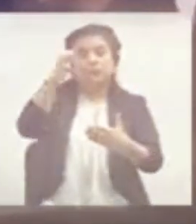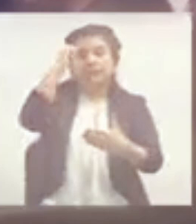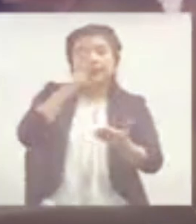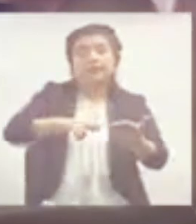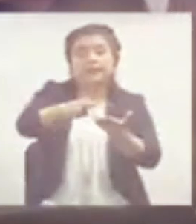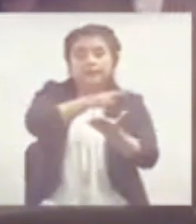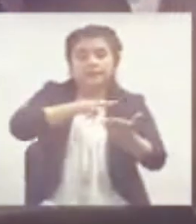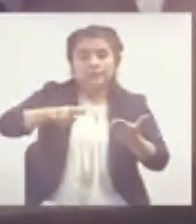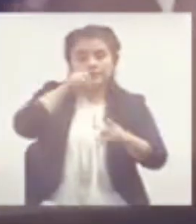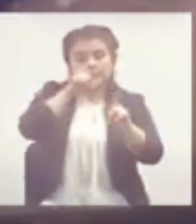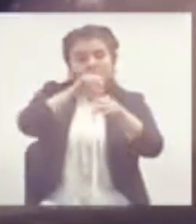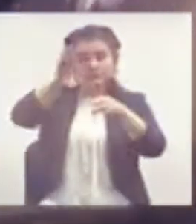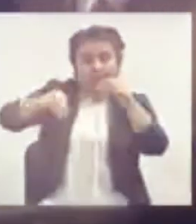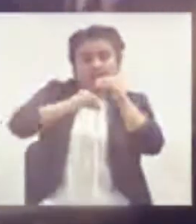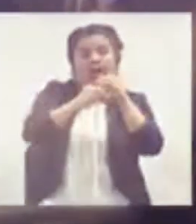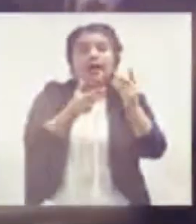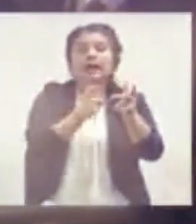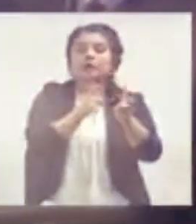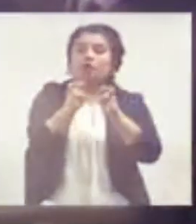Así se incluyen las regulaciones